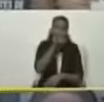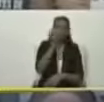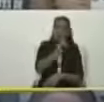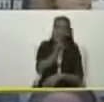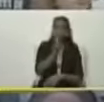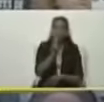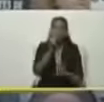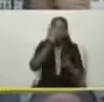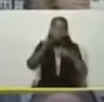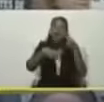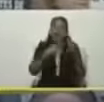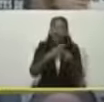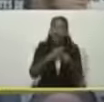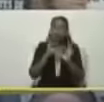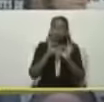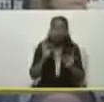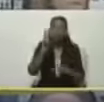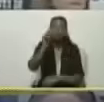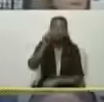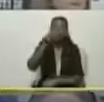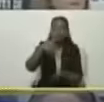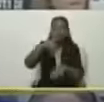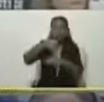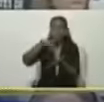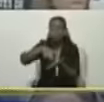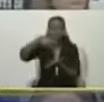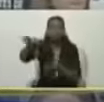y jamás le fallaré.